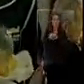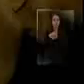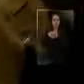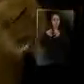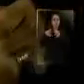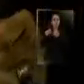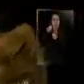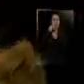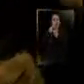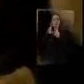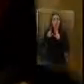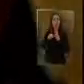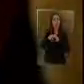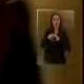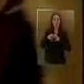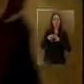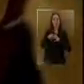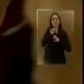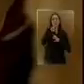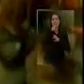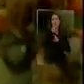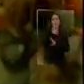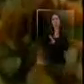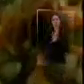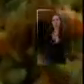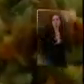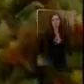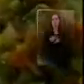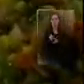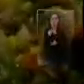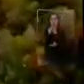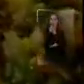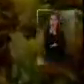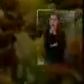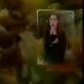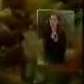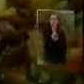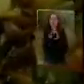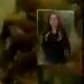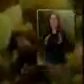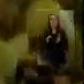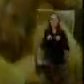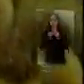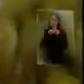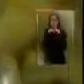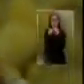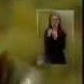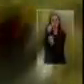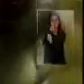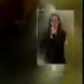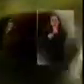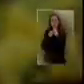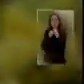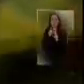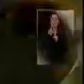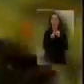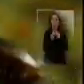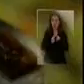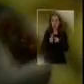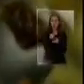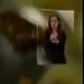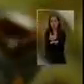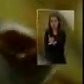de la inflamación, se proteja del envejecimiento. Es un alimento extremadamente completo y en